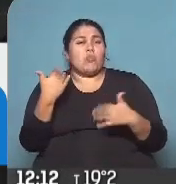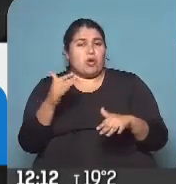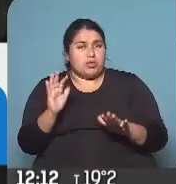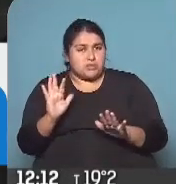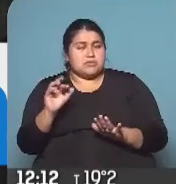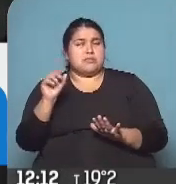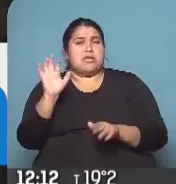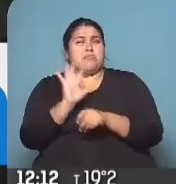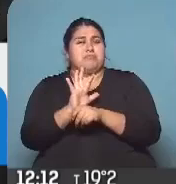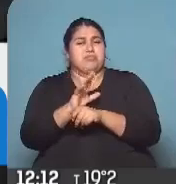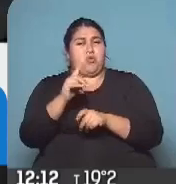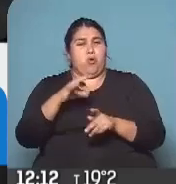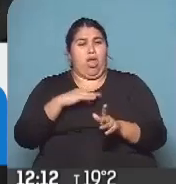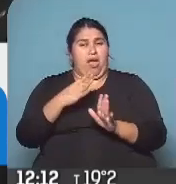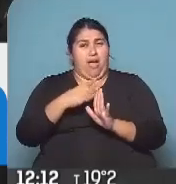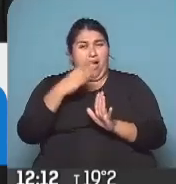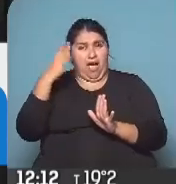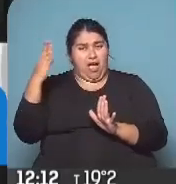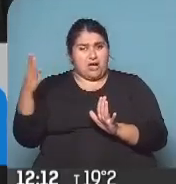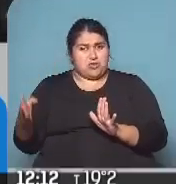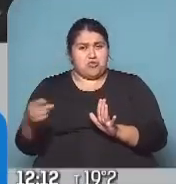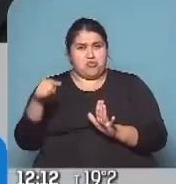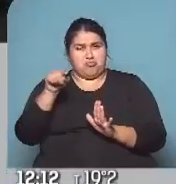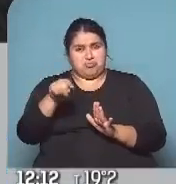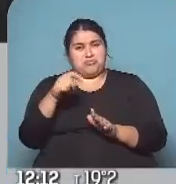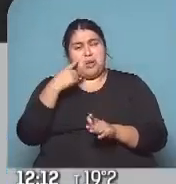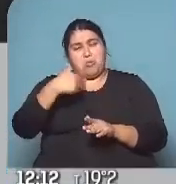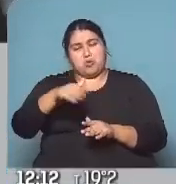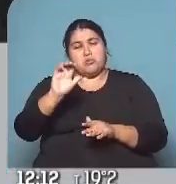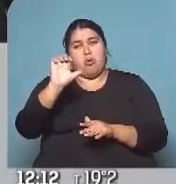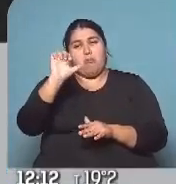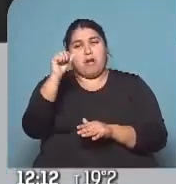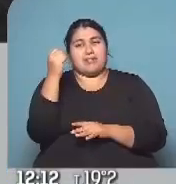a lo largo de un año y comenzará el martes venidero. Luego